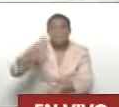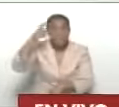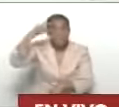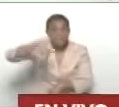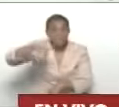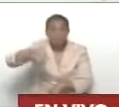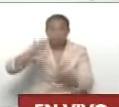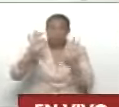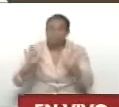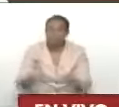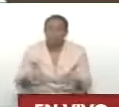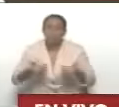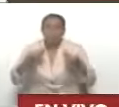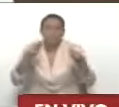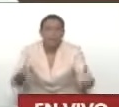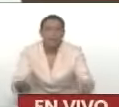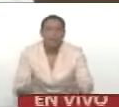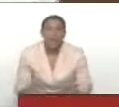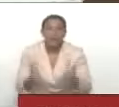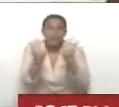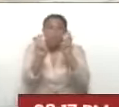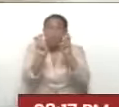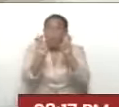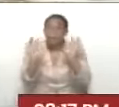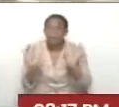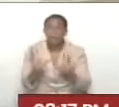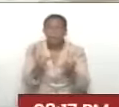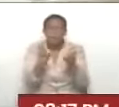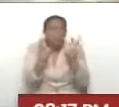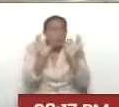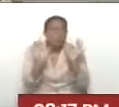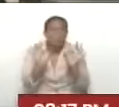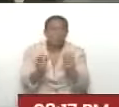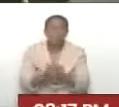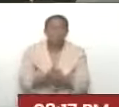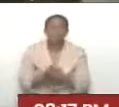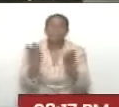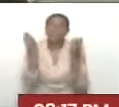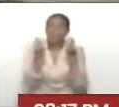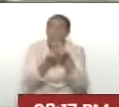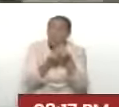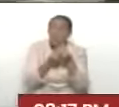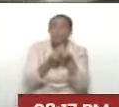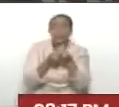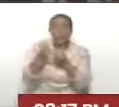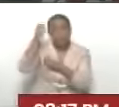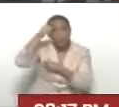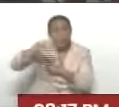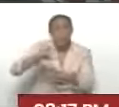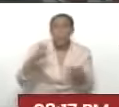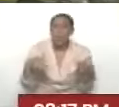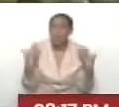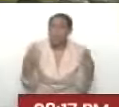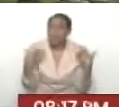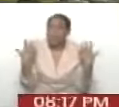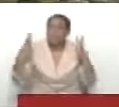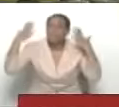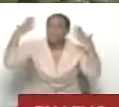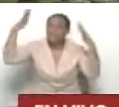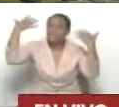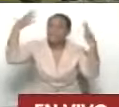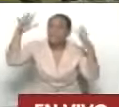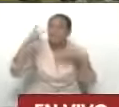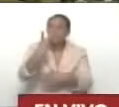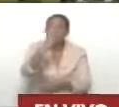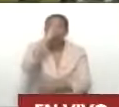de Salud de parte del Ministerio de Salud. Y bueno, aquí también con todo el pueblo reunido, muy contento, celebrando los